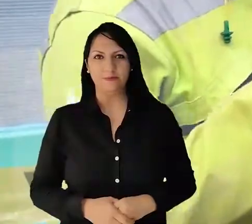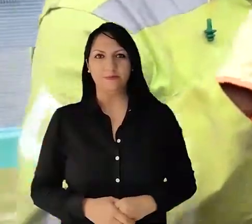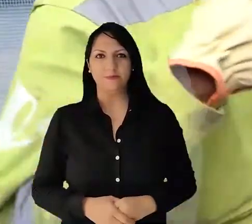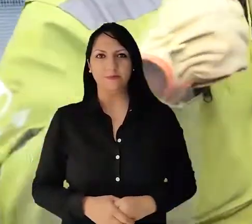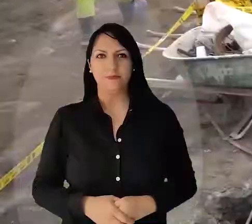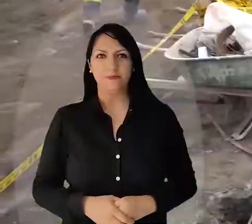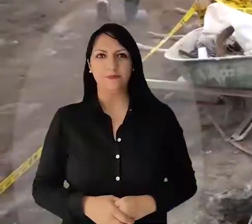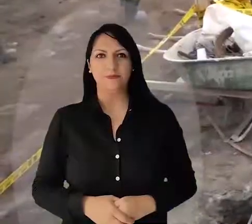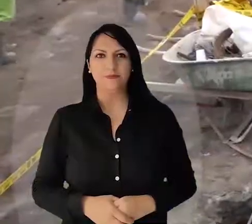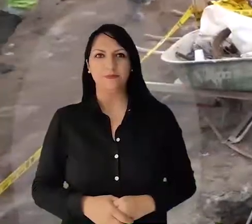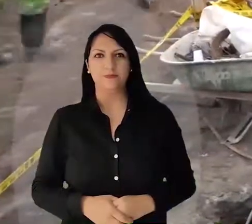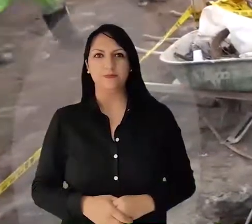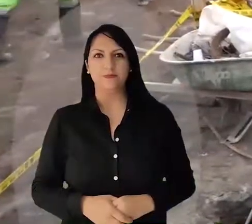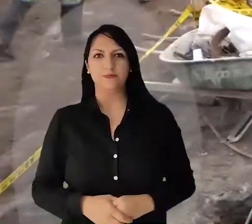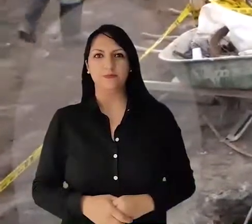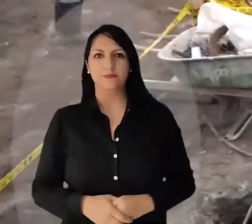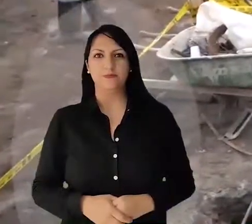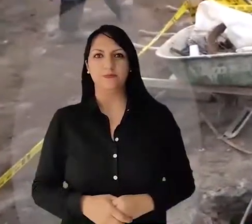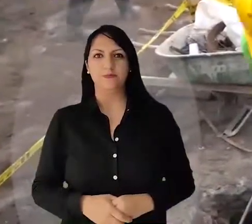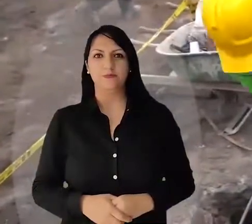Pasto.